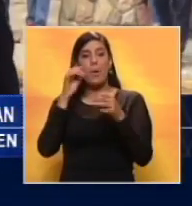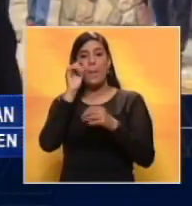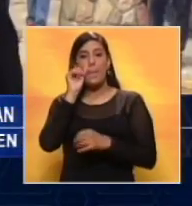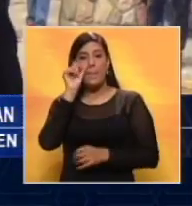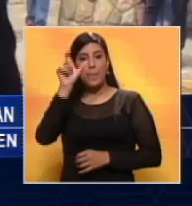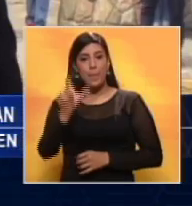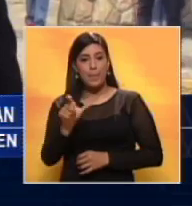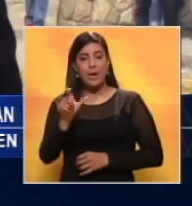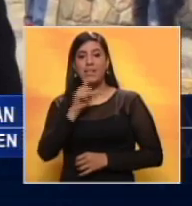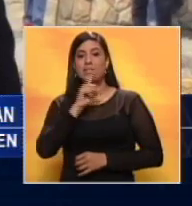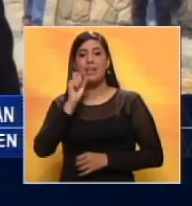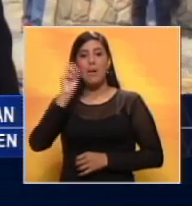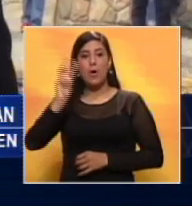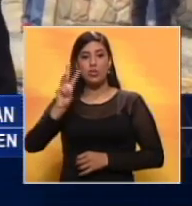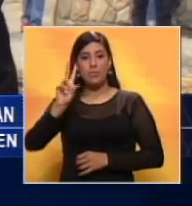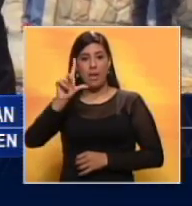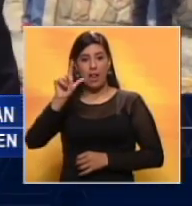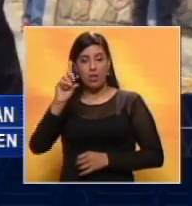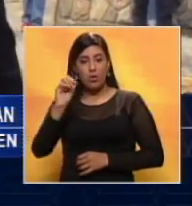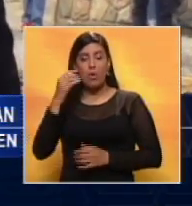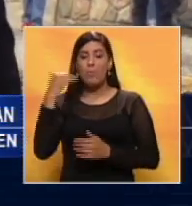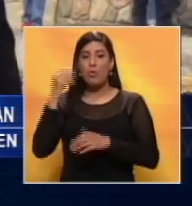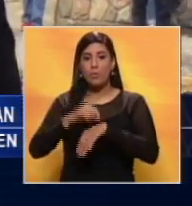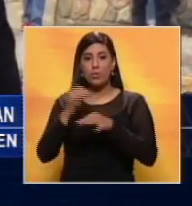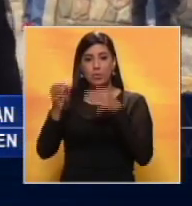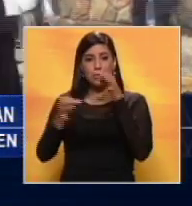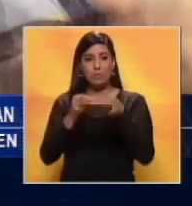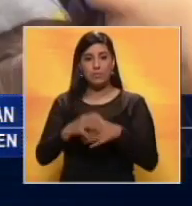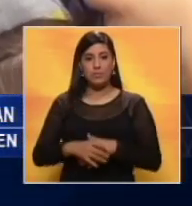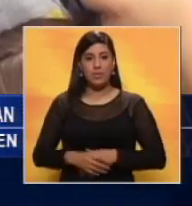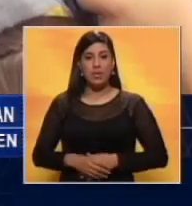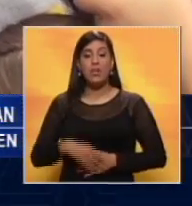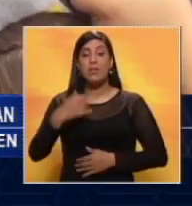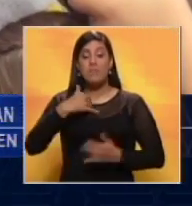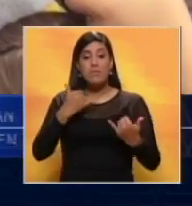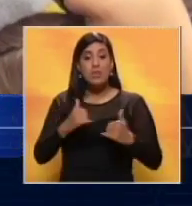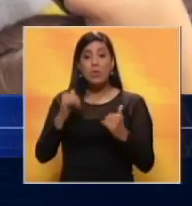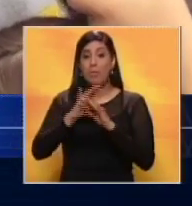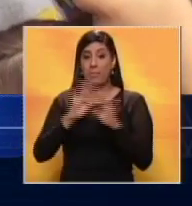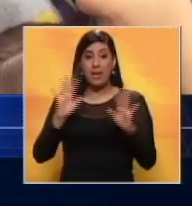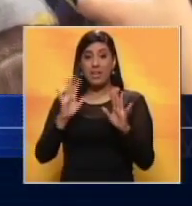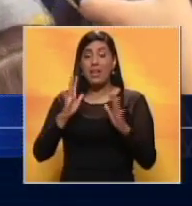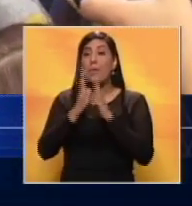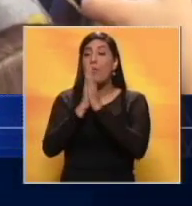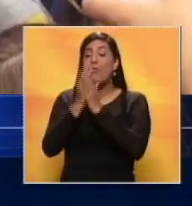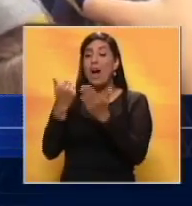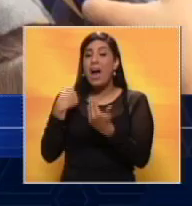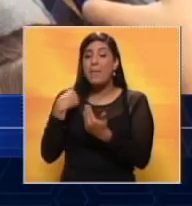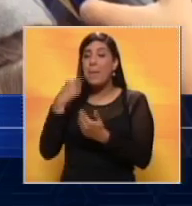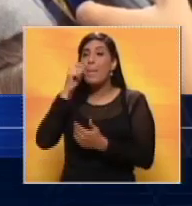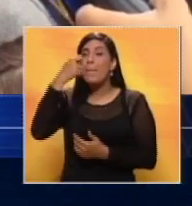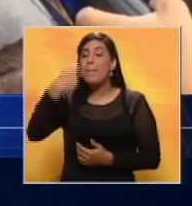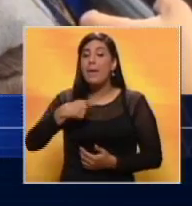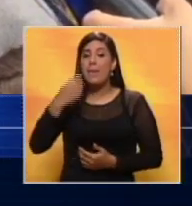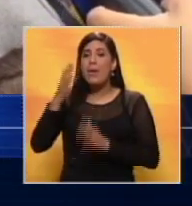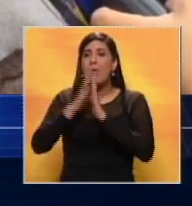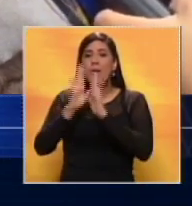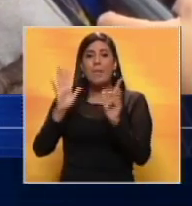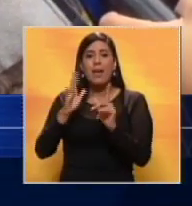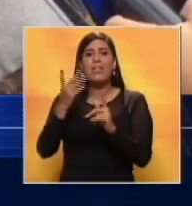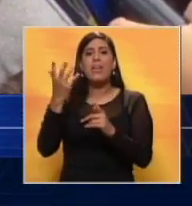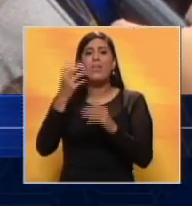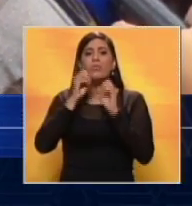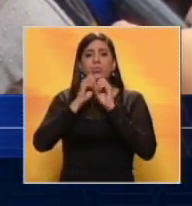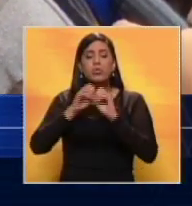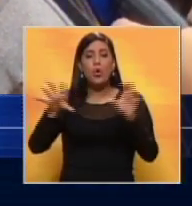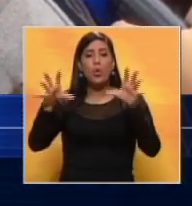papá, Osvaldo Grafe, emitidas hace pocos minutos. Carlos Grafe, lo único que hizo, que me pidió a mí, a su papá, fue transmitirle